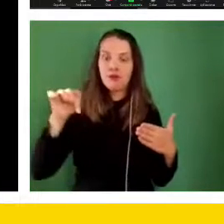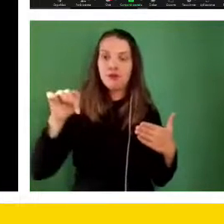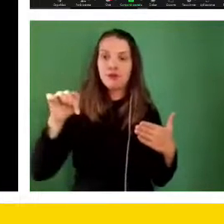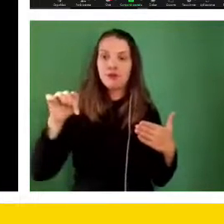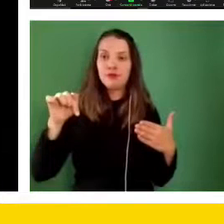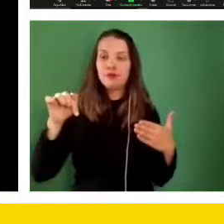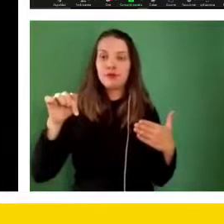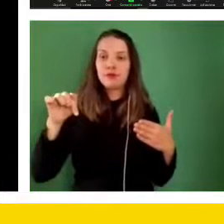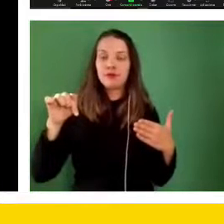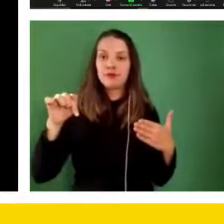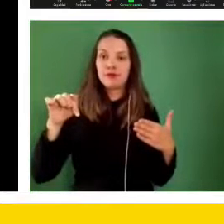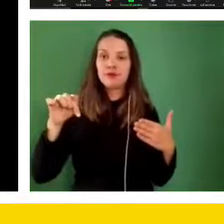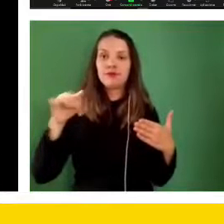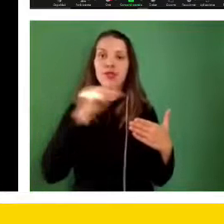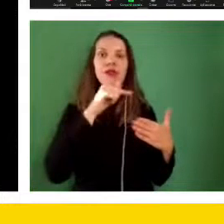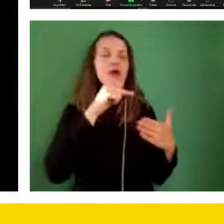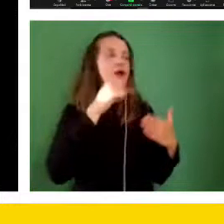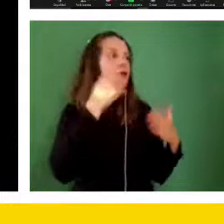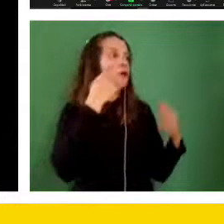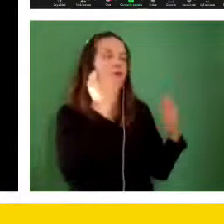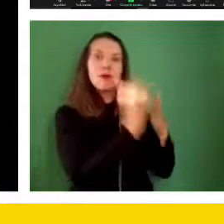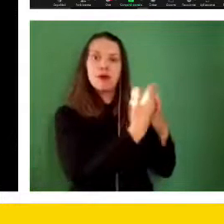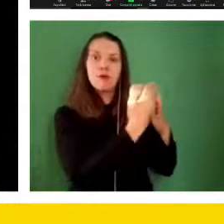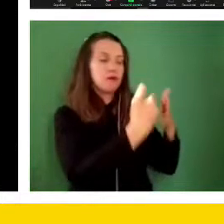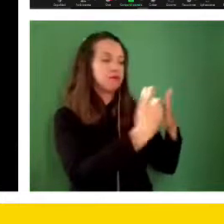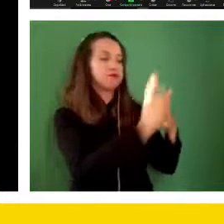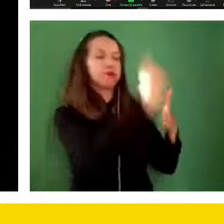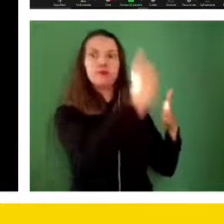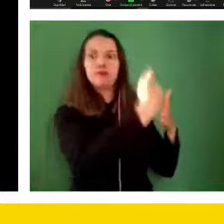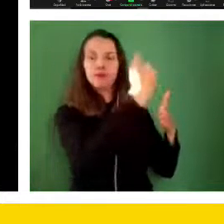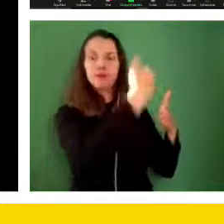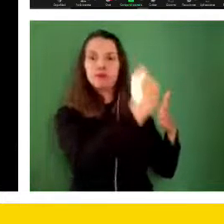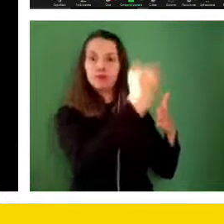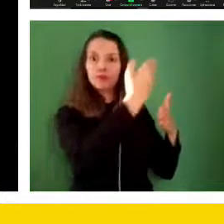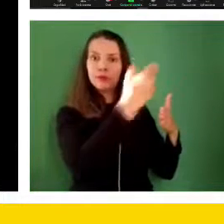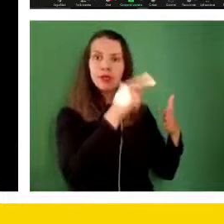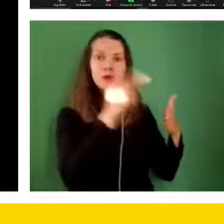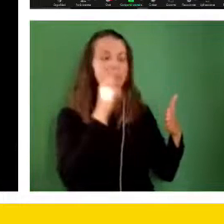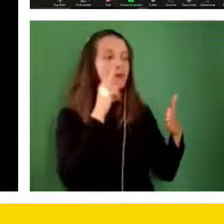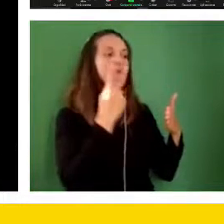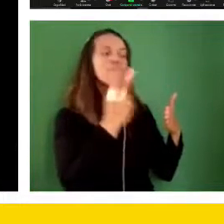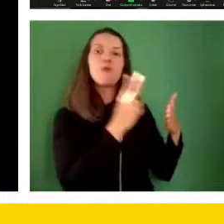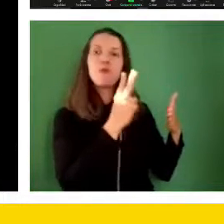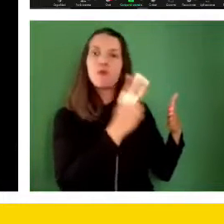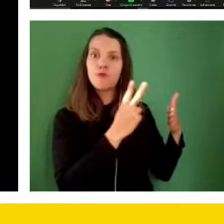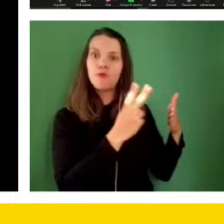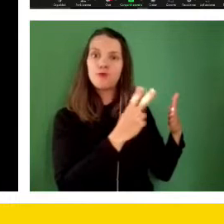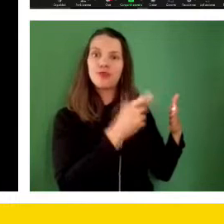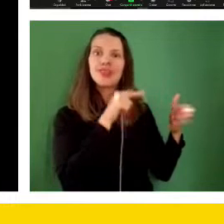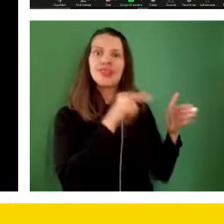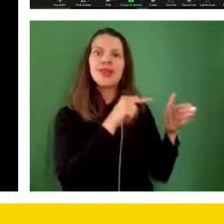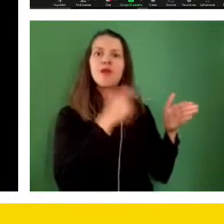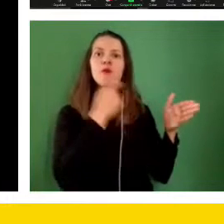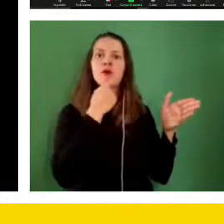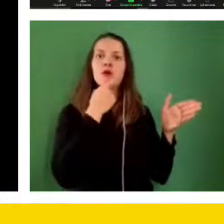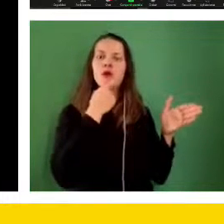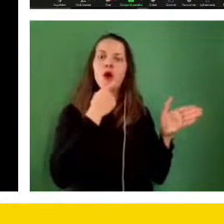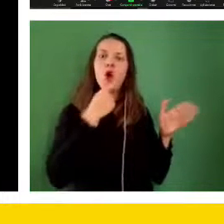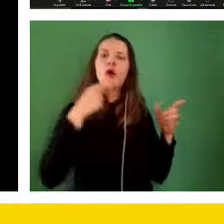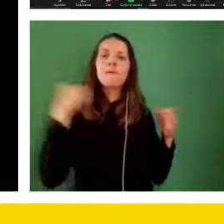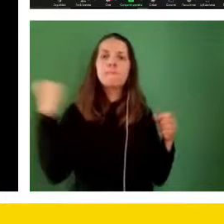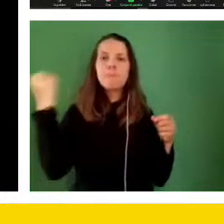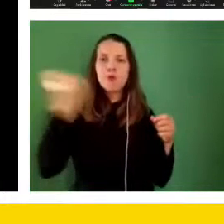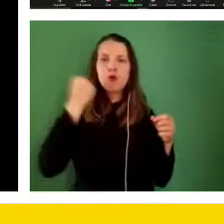en gráficos, en las siguientes diapositivas, es cómo, si no se continúa una seria evaluación o no